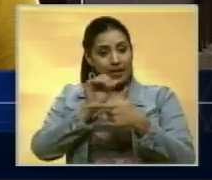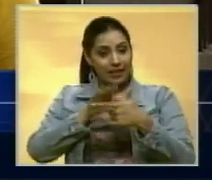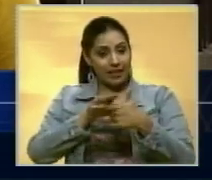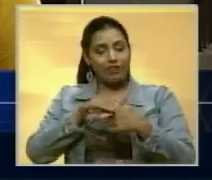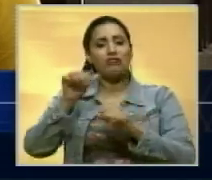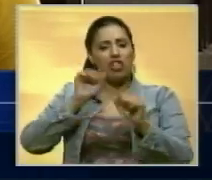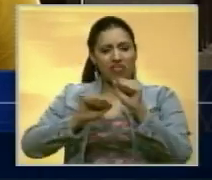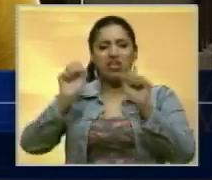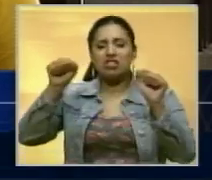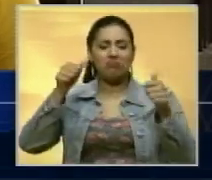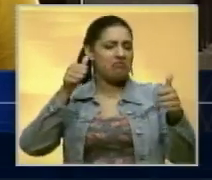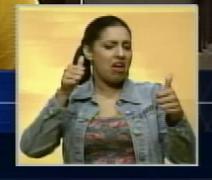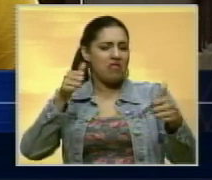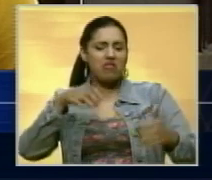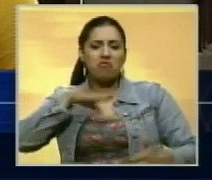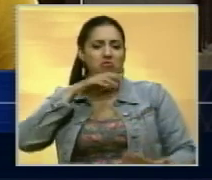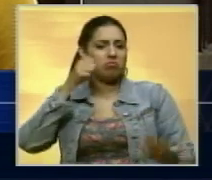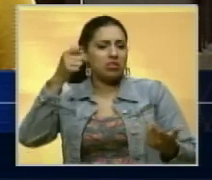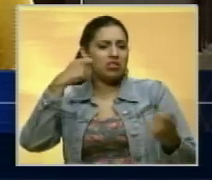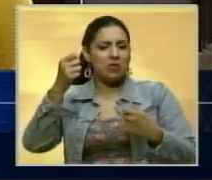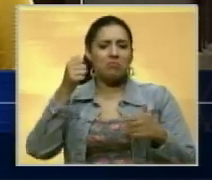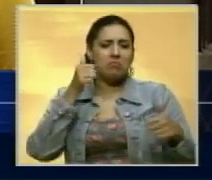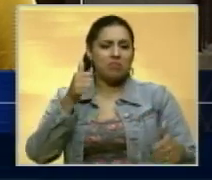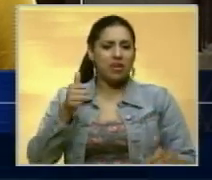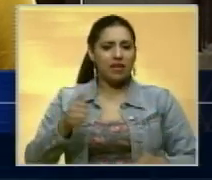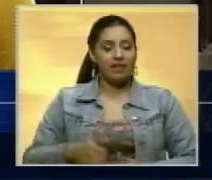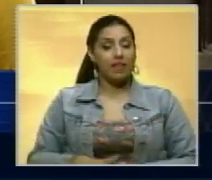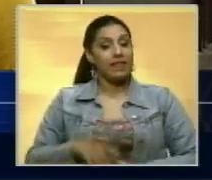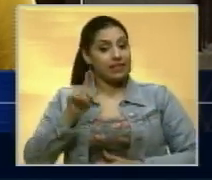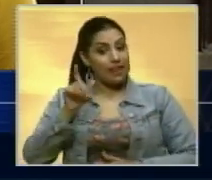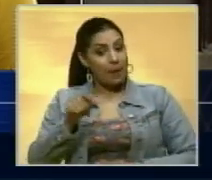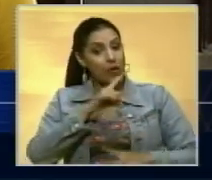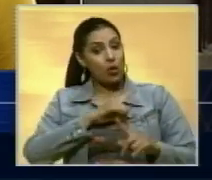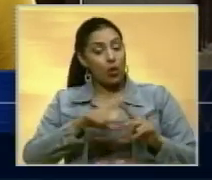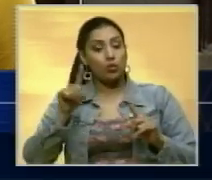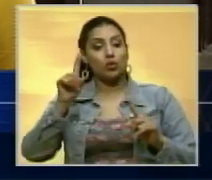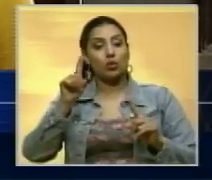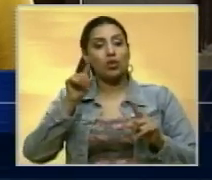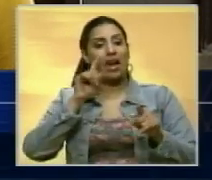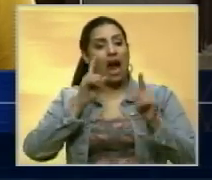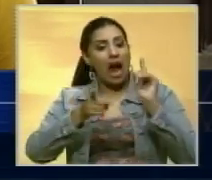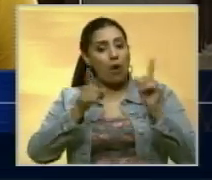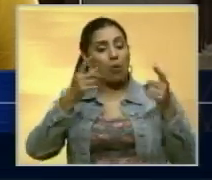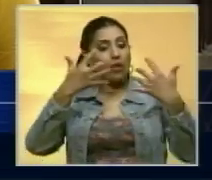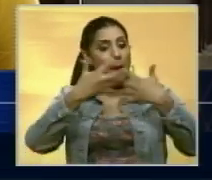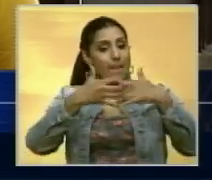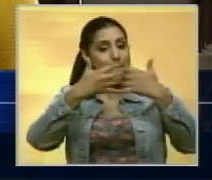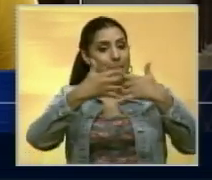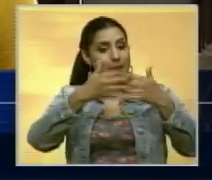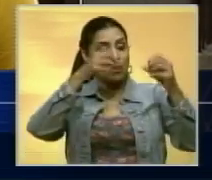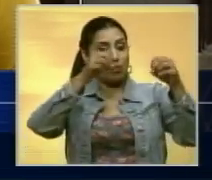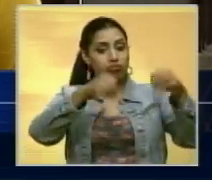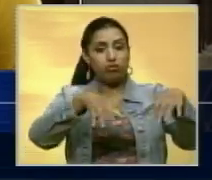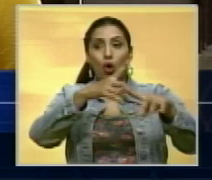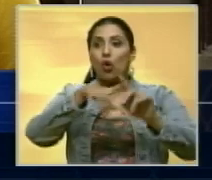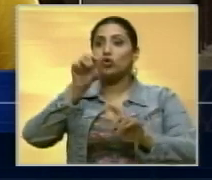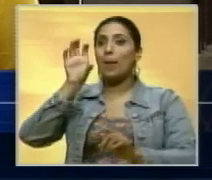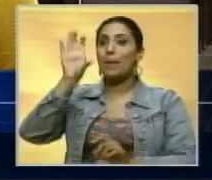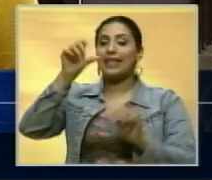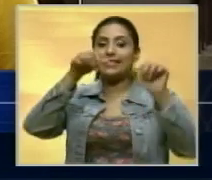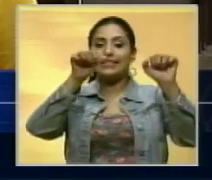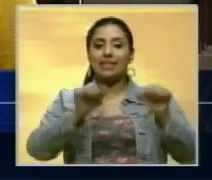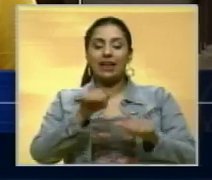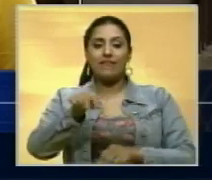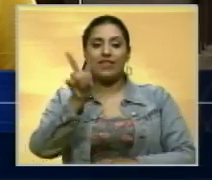han defendido la misión abastecimiento soberano. También han criticado que empresas abandonen el país